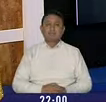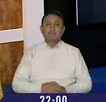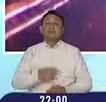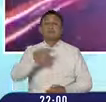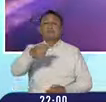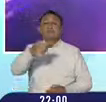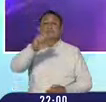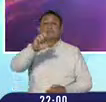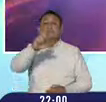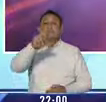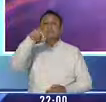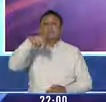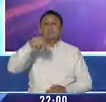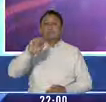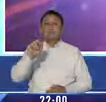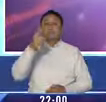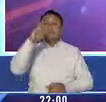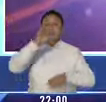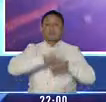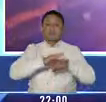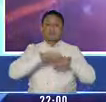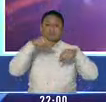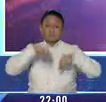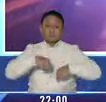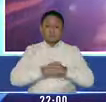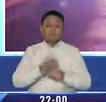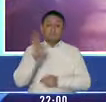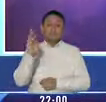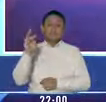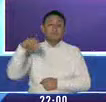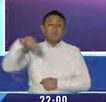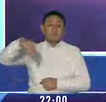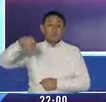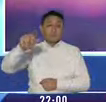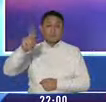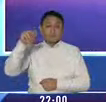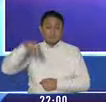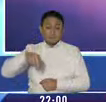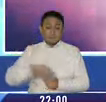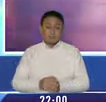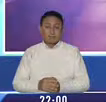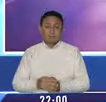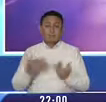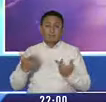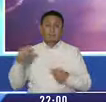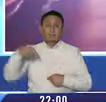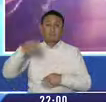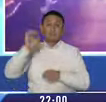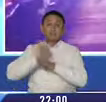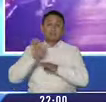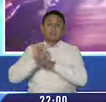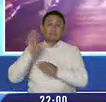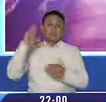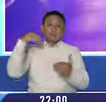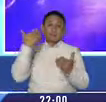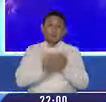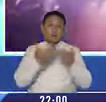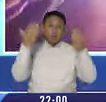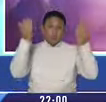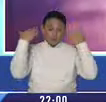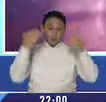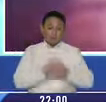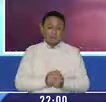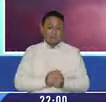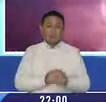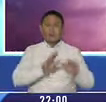Germán Cáceres, el principal sospechoso del femicidio de su esposa, María Belén Bernal. Ya se encuentra en la ciudad de Guayaquil. Cerca de